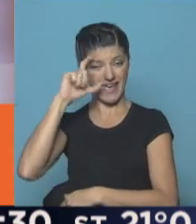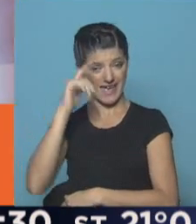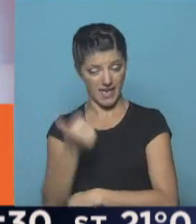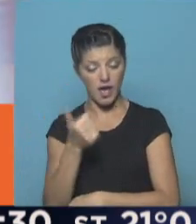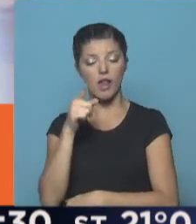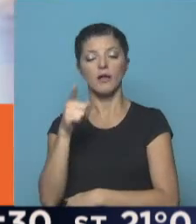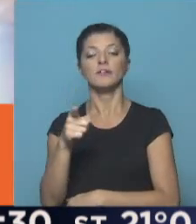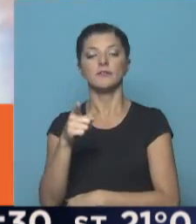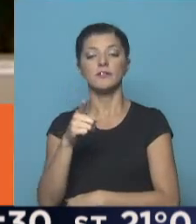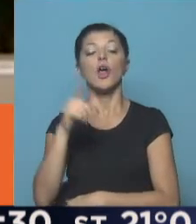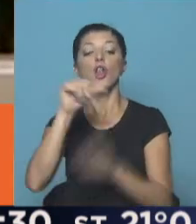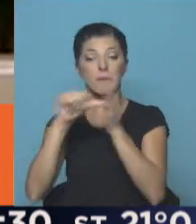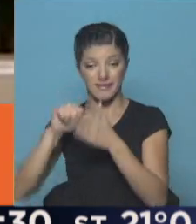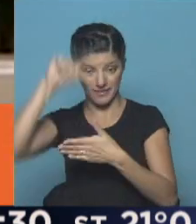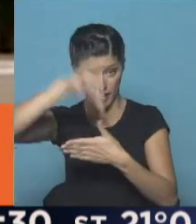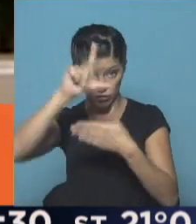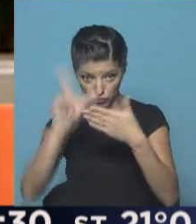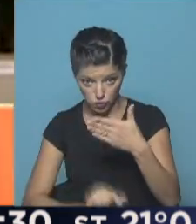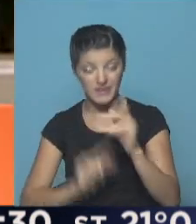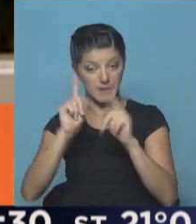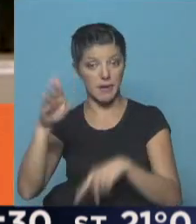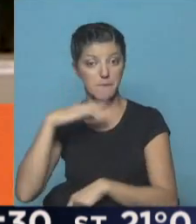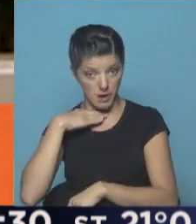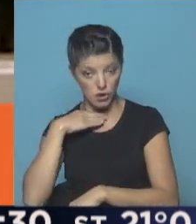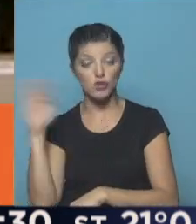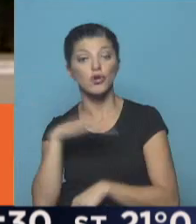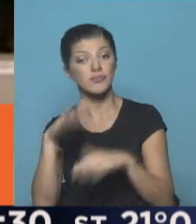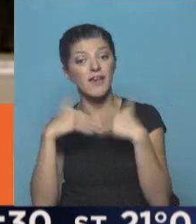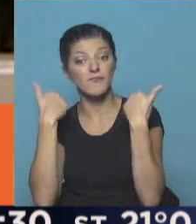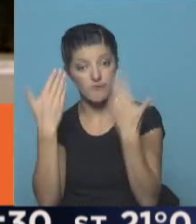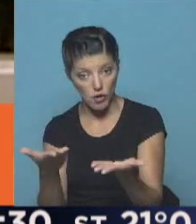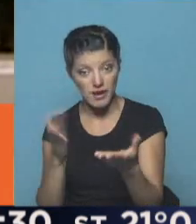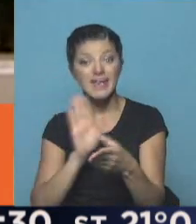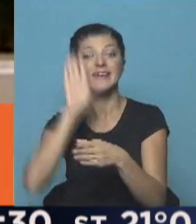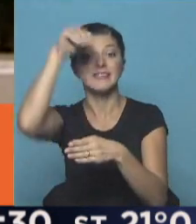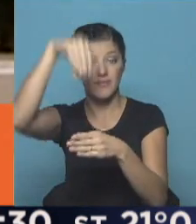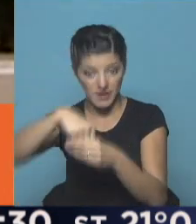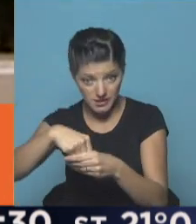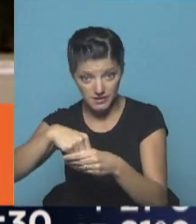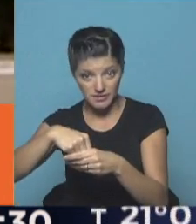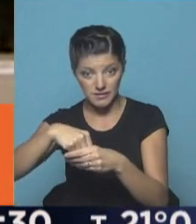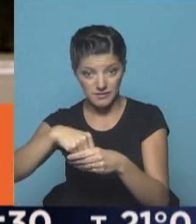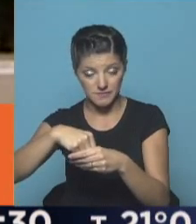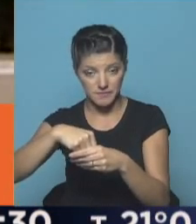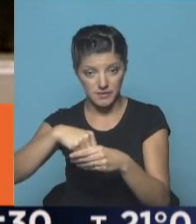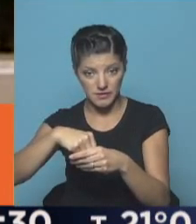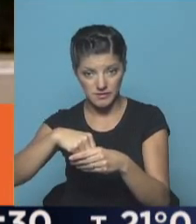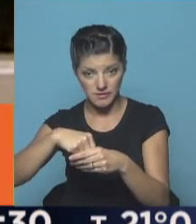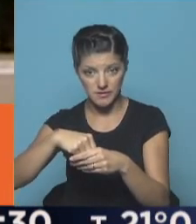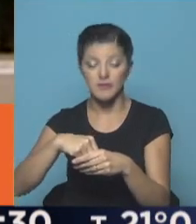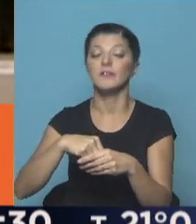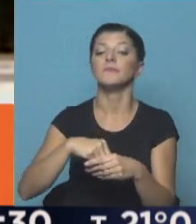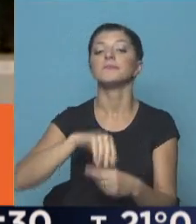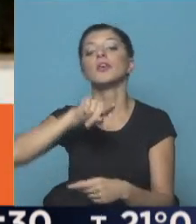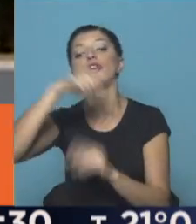países suramericanos, junto con México, estaban en favor de una intervención de la comunidad regional. Y CARICOM,